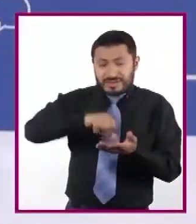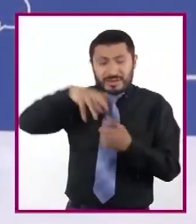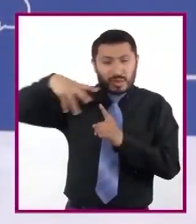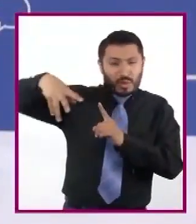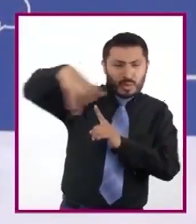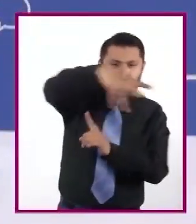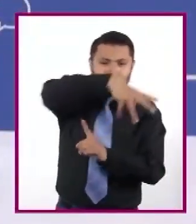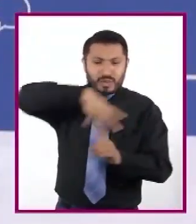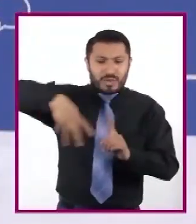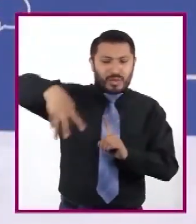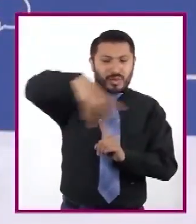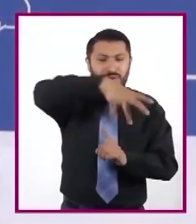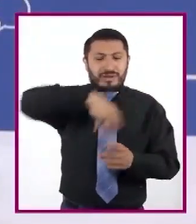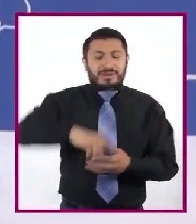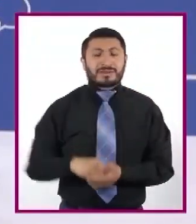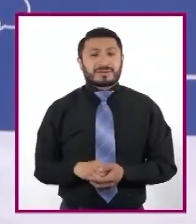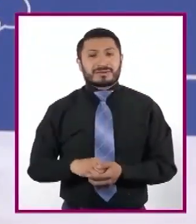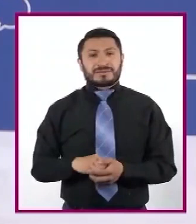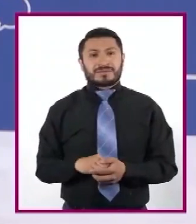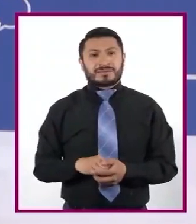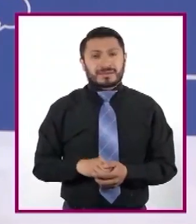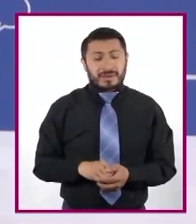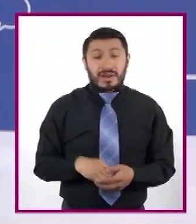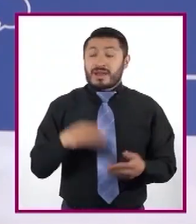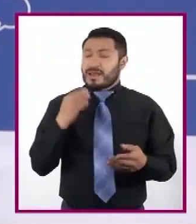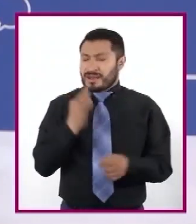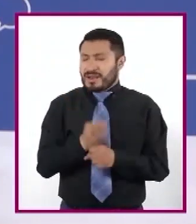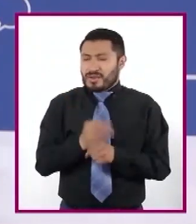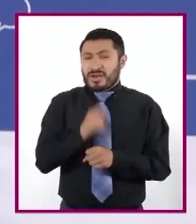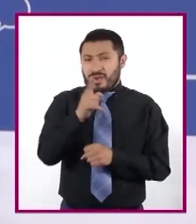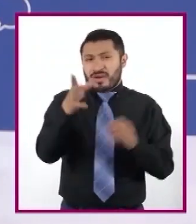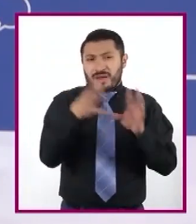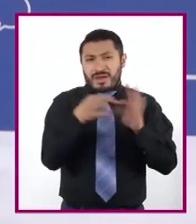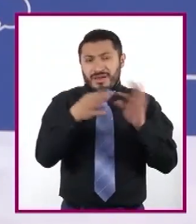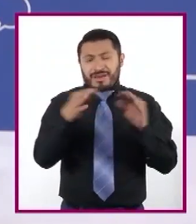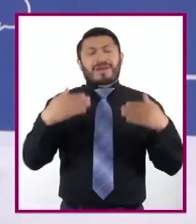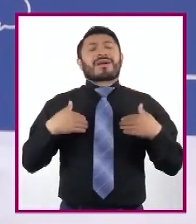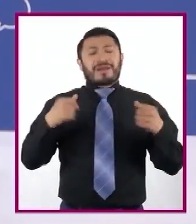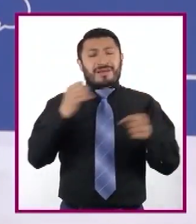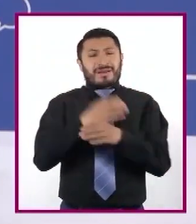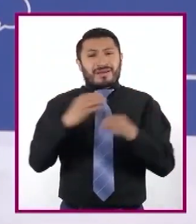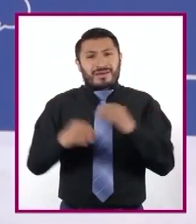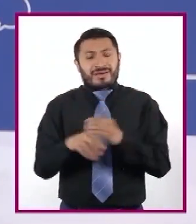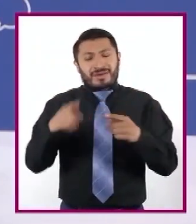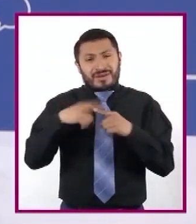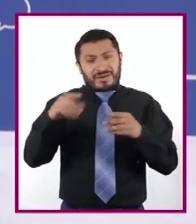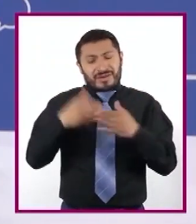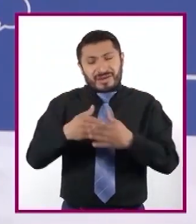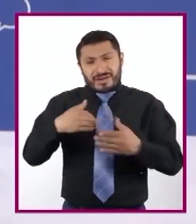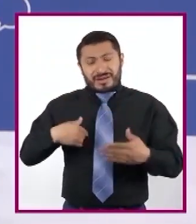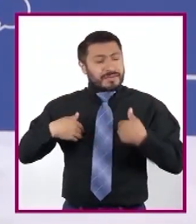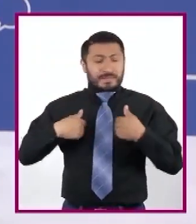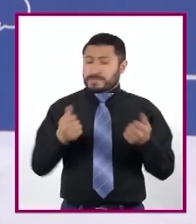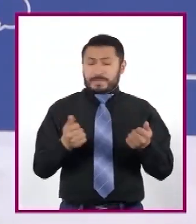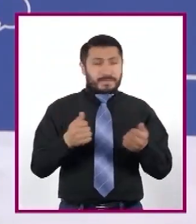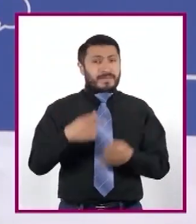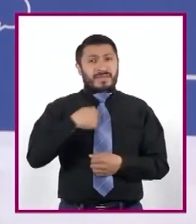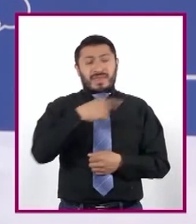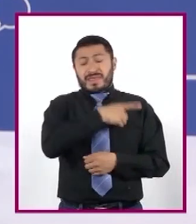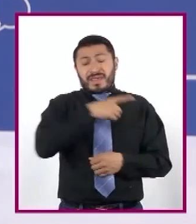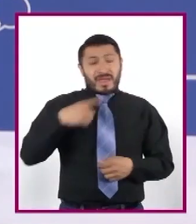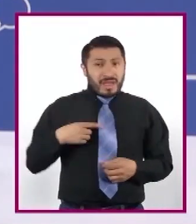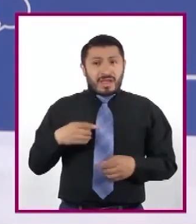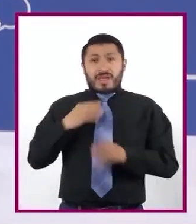Profesor Eric, y ahora que explicaba lo del Sol, entendí otra cosa que dijo hace rato y que no me había quedado muy clara, que debemos evitar